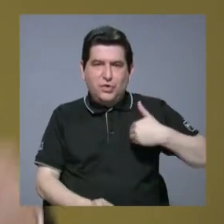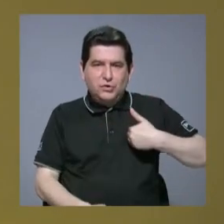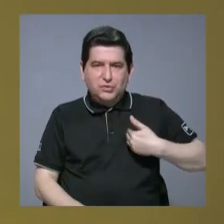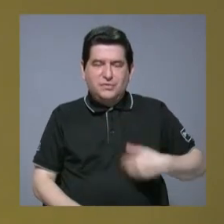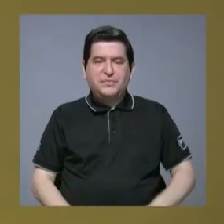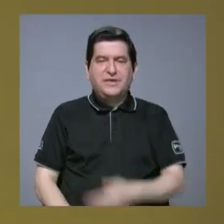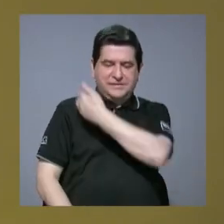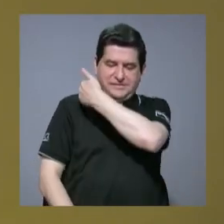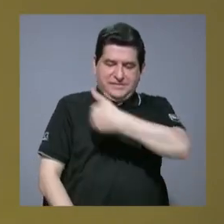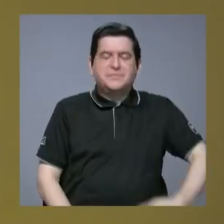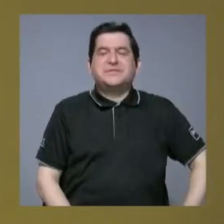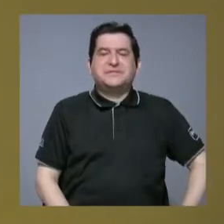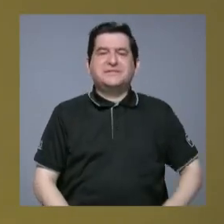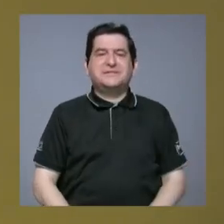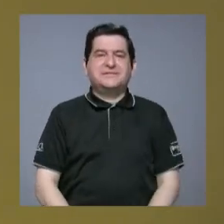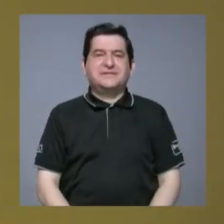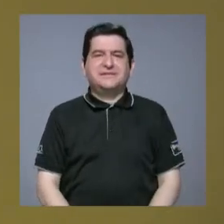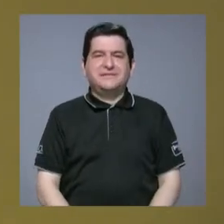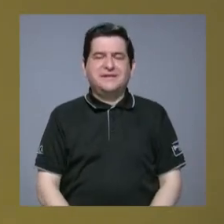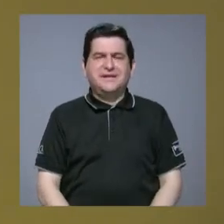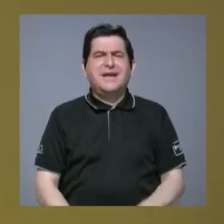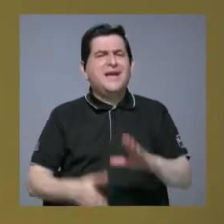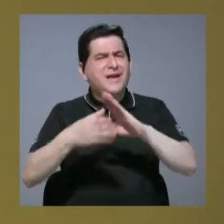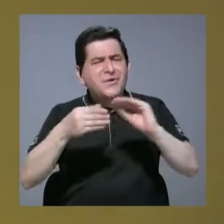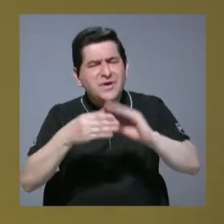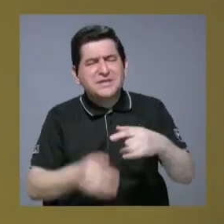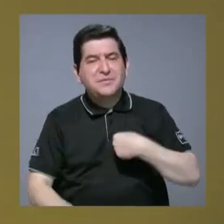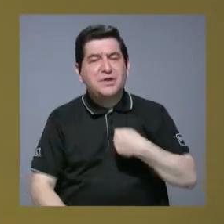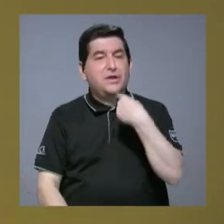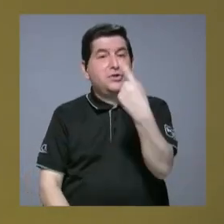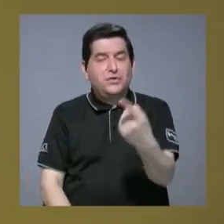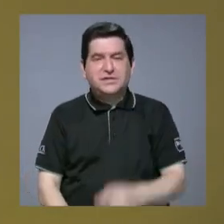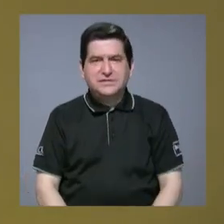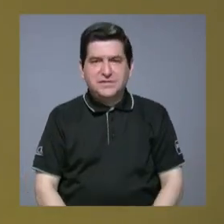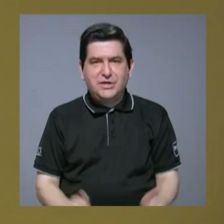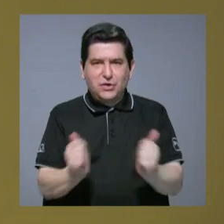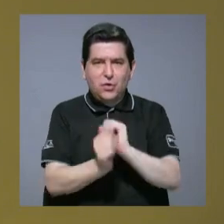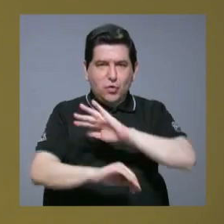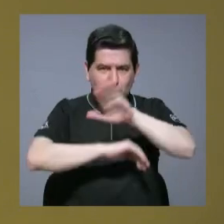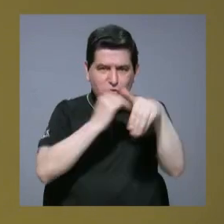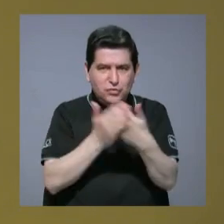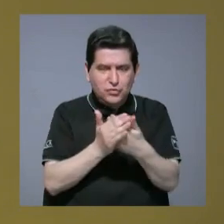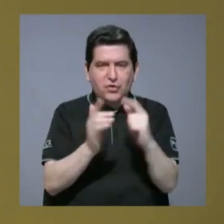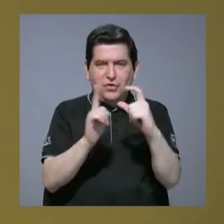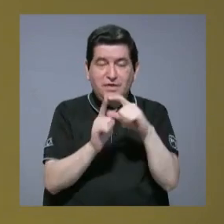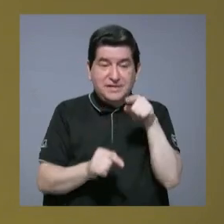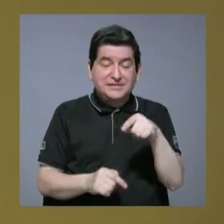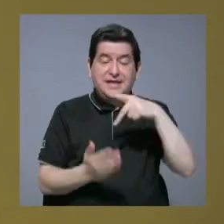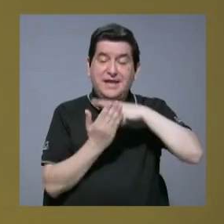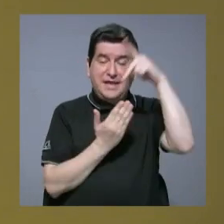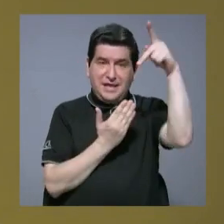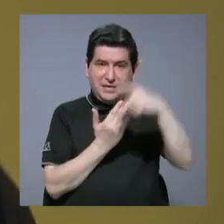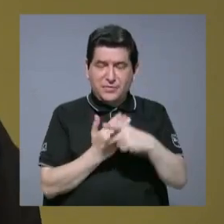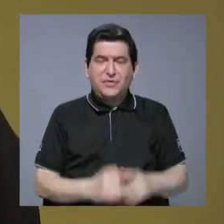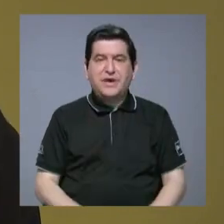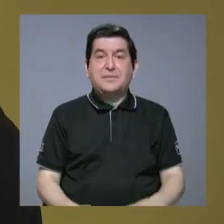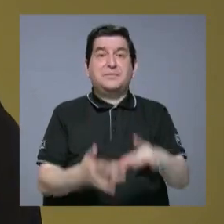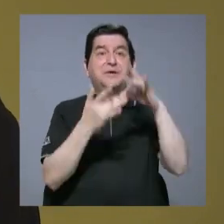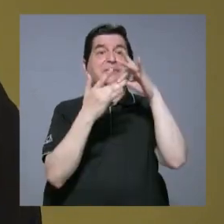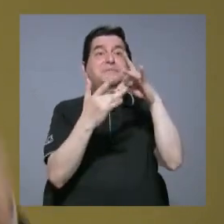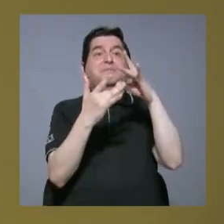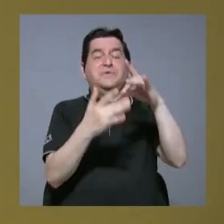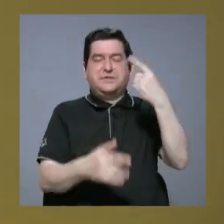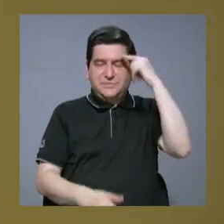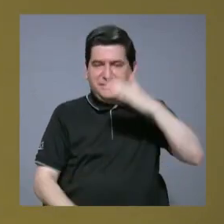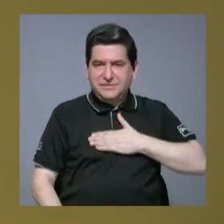Pero cuéntenos, don Eduardo, y tengo que decirlo, y lo voy a decir con todas las palabras, este programa es especial para mí y